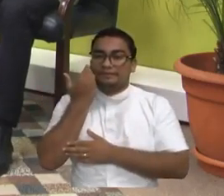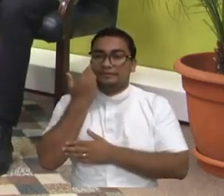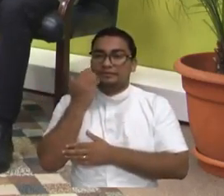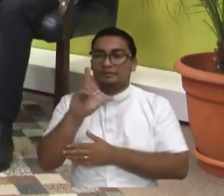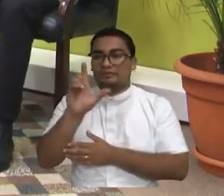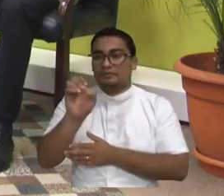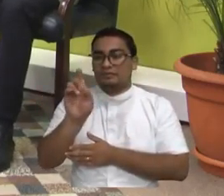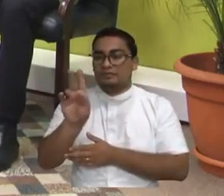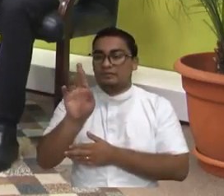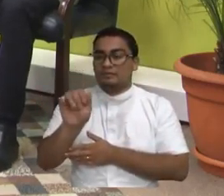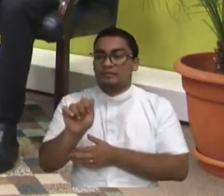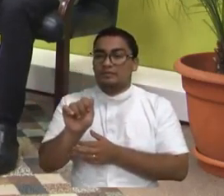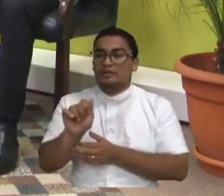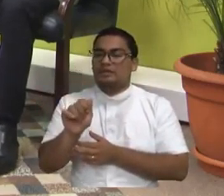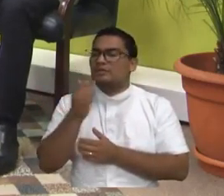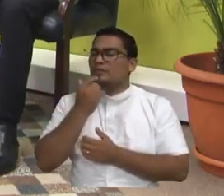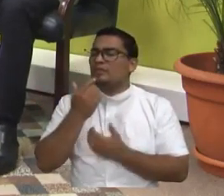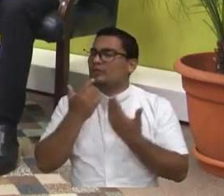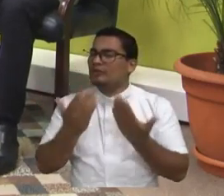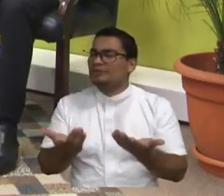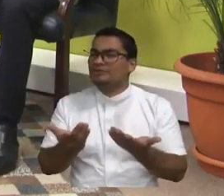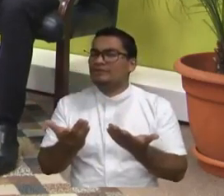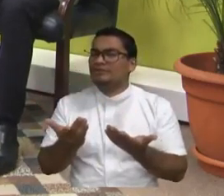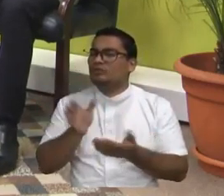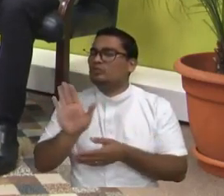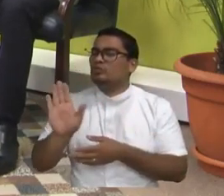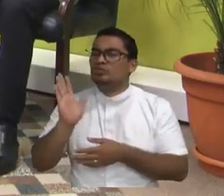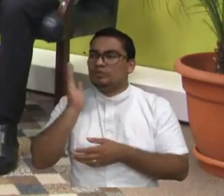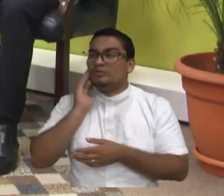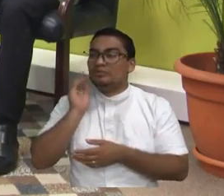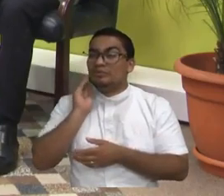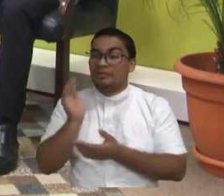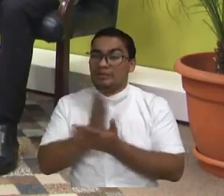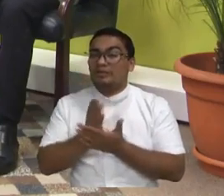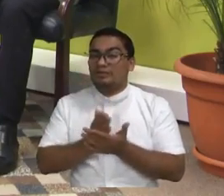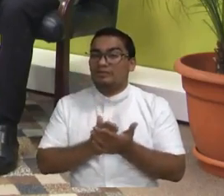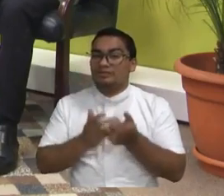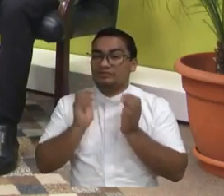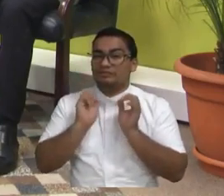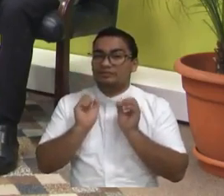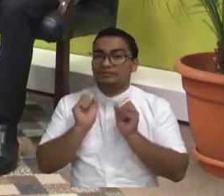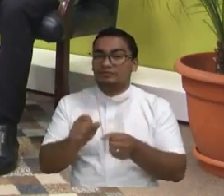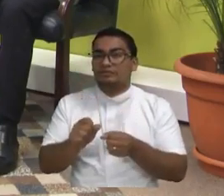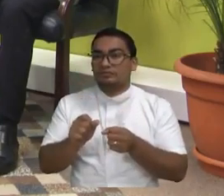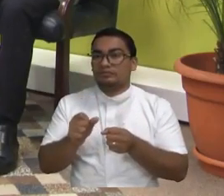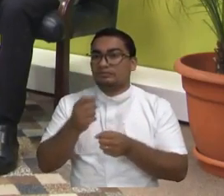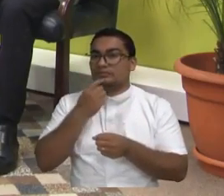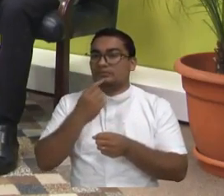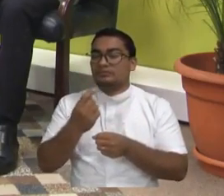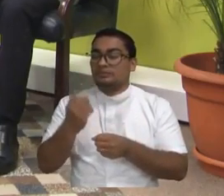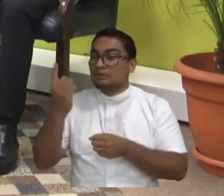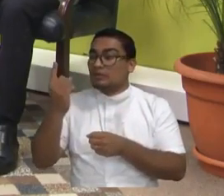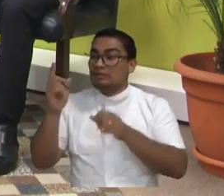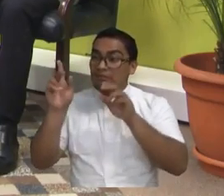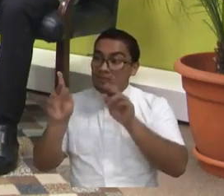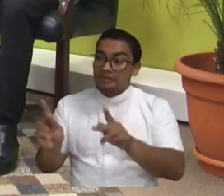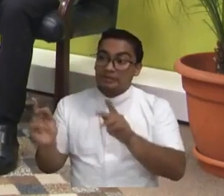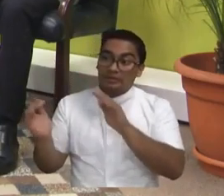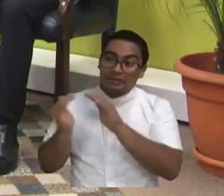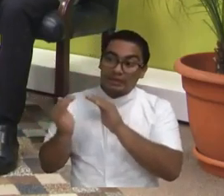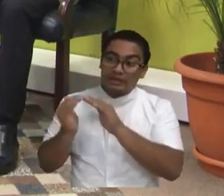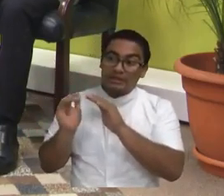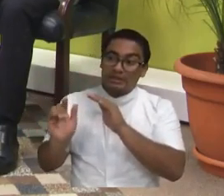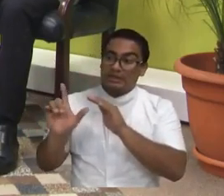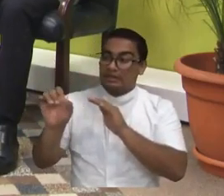con esta enfermedad. ¿Por qué sucede? En su experiencia, ¿se han encontrado con casos de que hay un paciente con lepra y